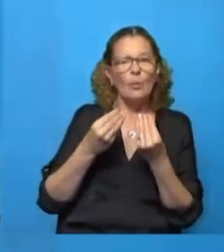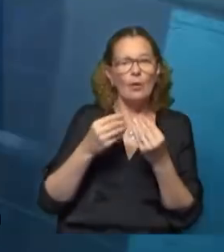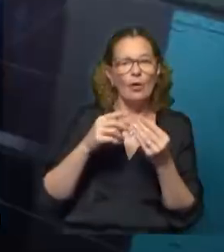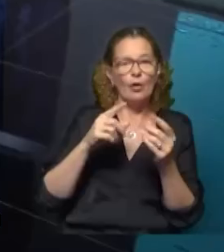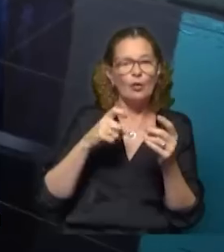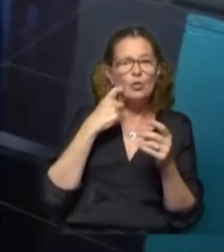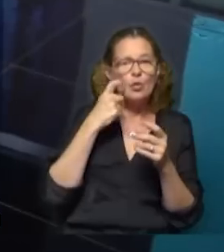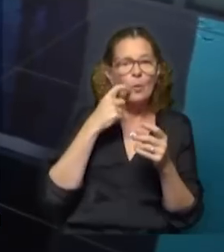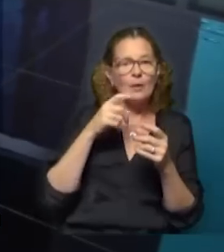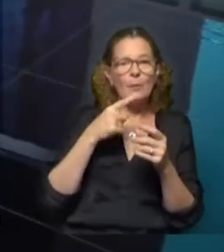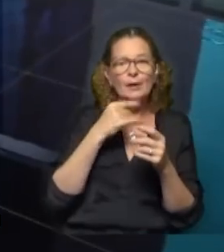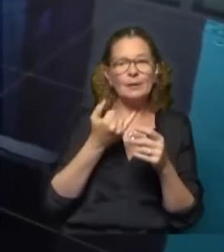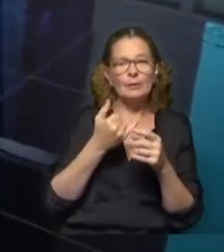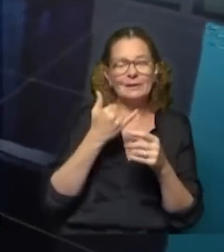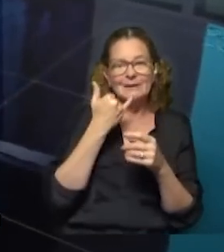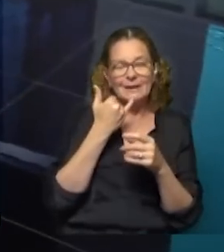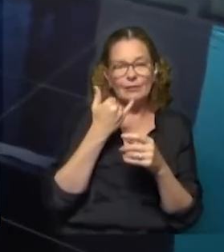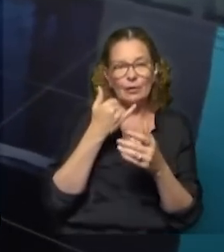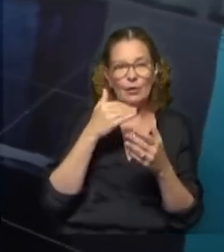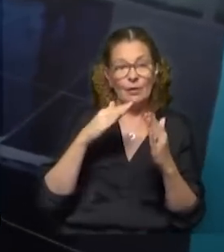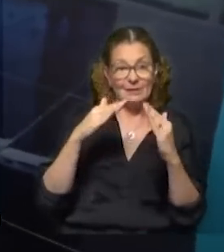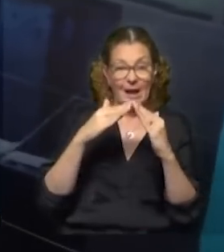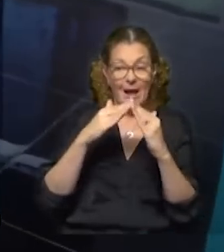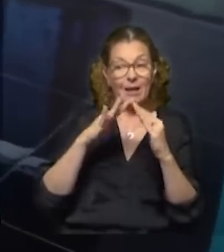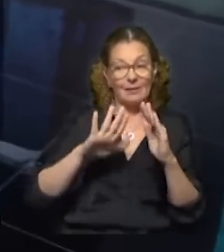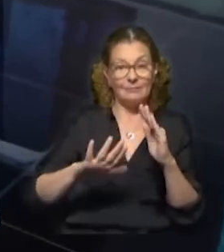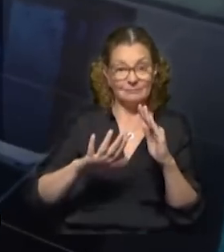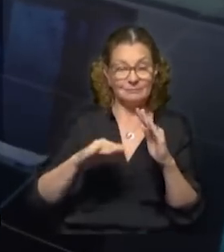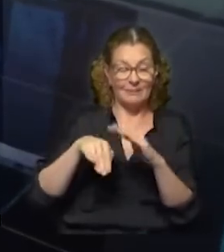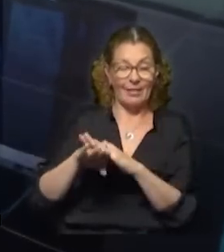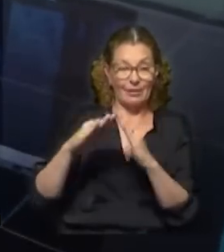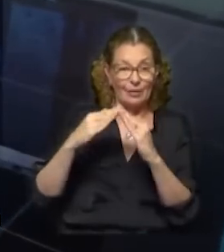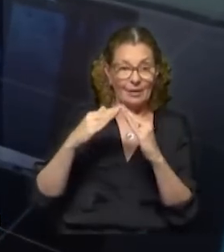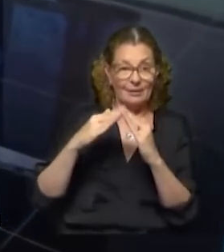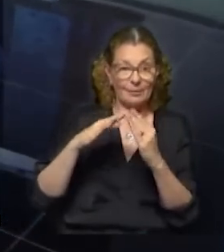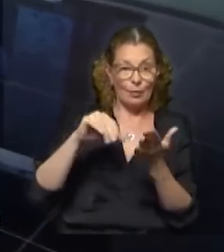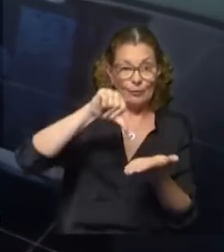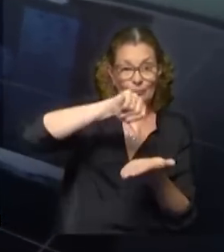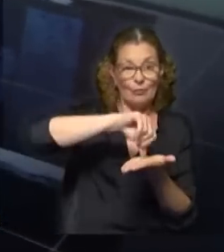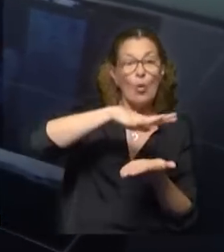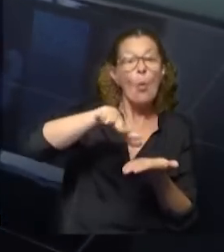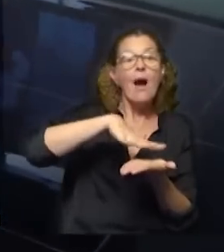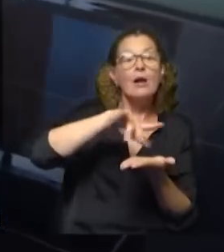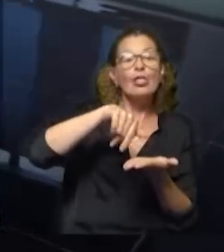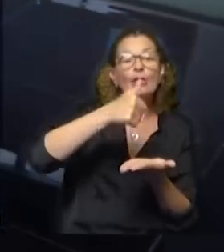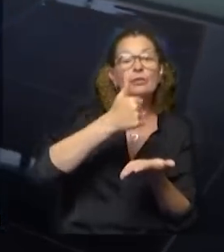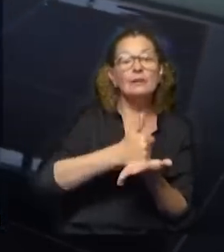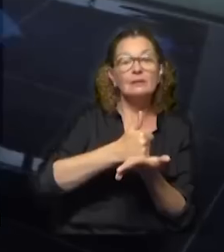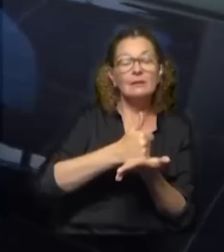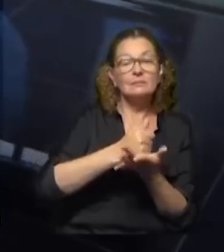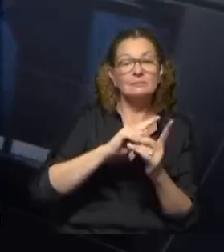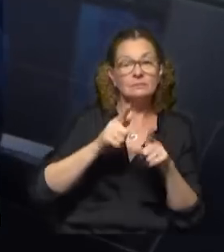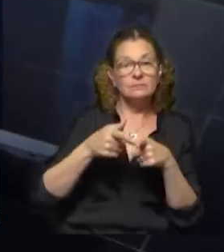se sortean los números mientras el teléfono fijo está localizado geográficamente además es el